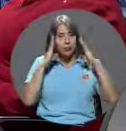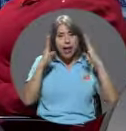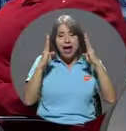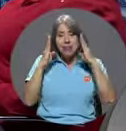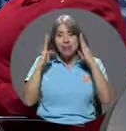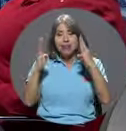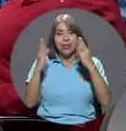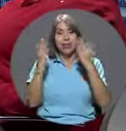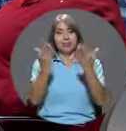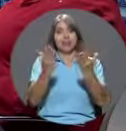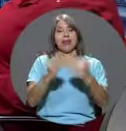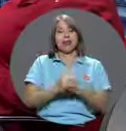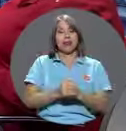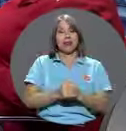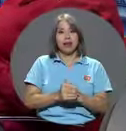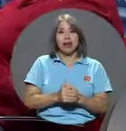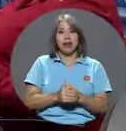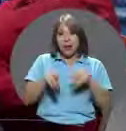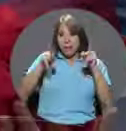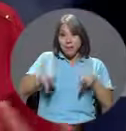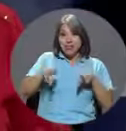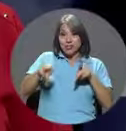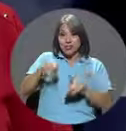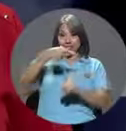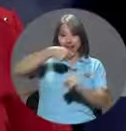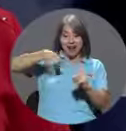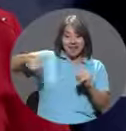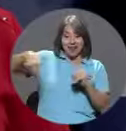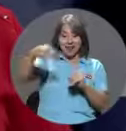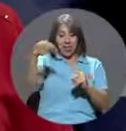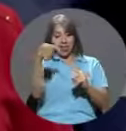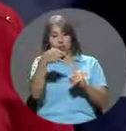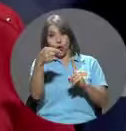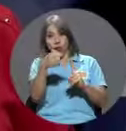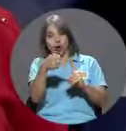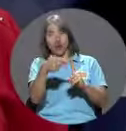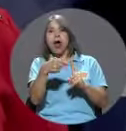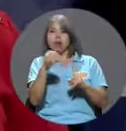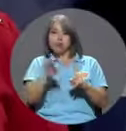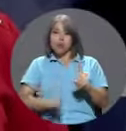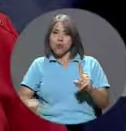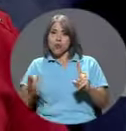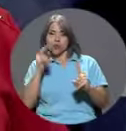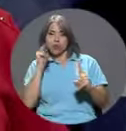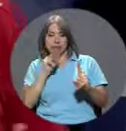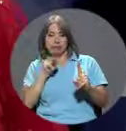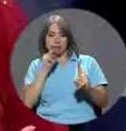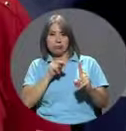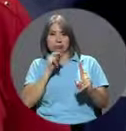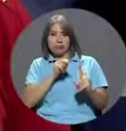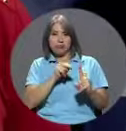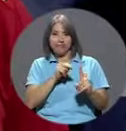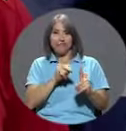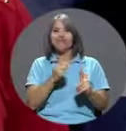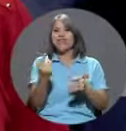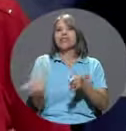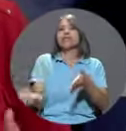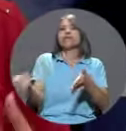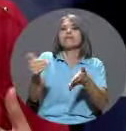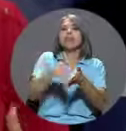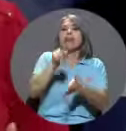en esas circunstancias es como las que estamos alrededor es muy importante. Y volvemos a lo mismo. Es muy repetitivo, pero es